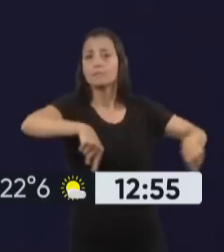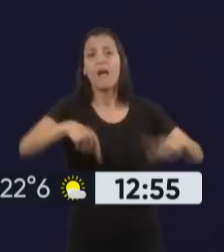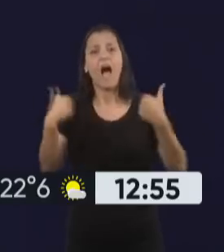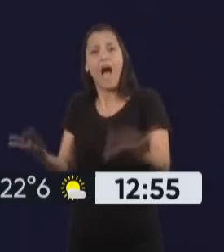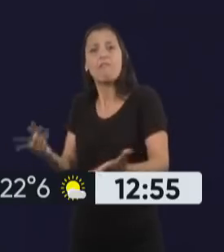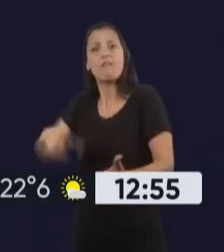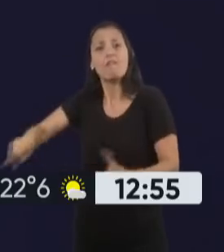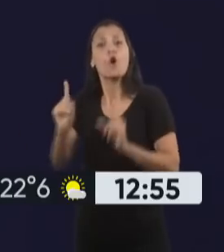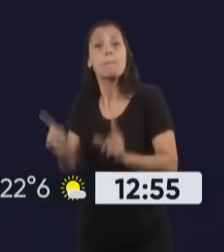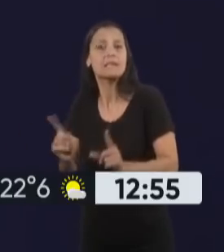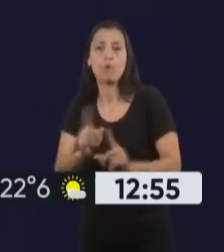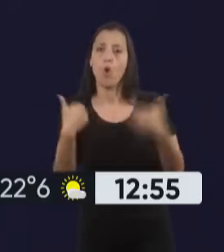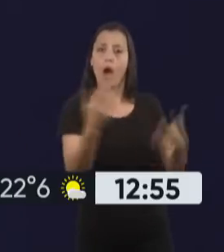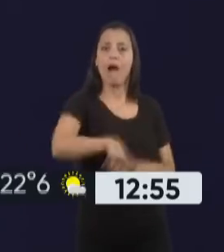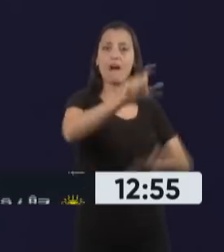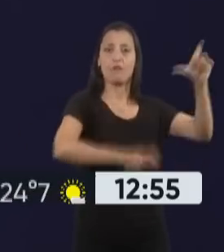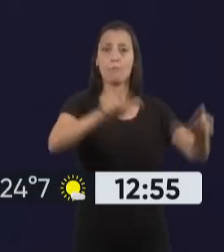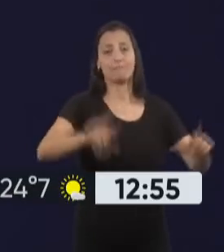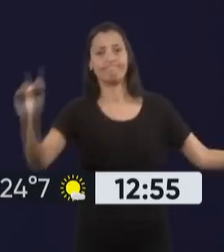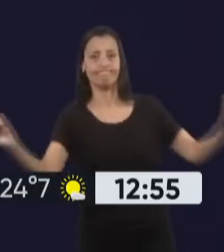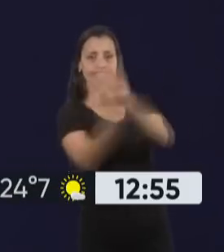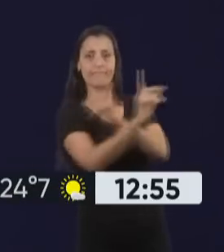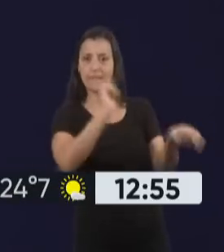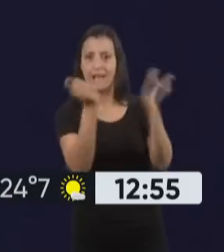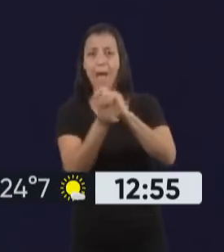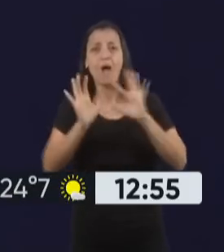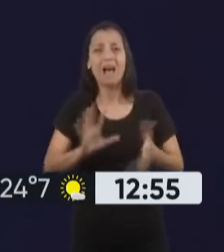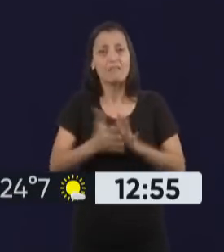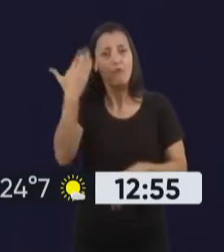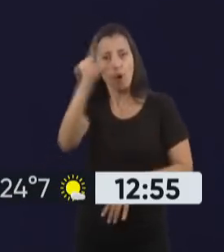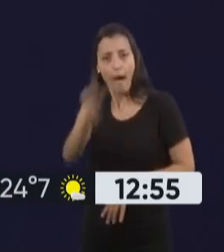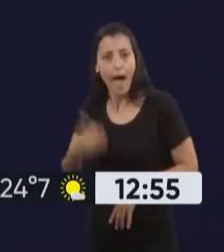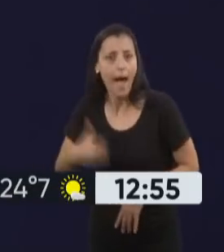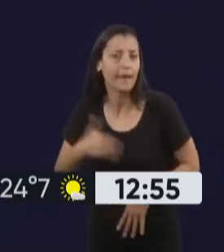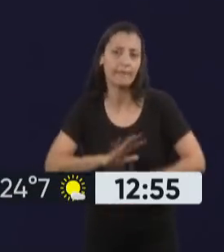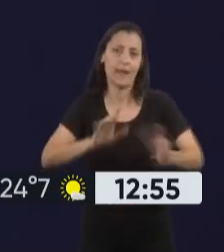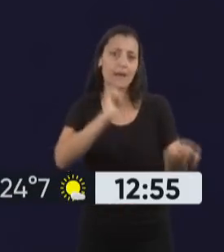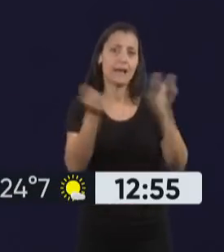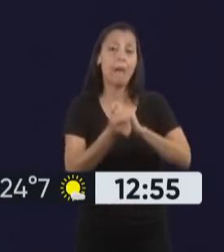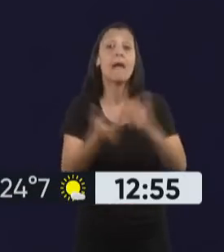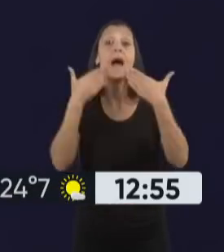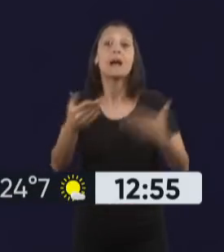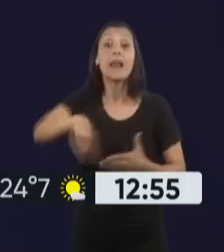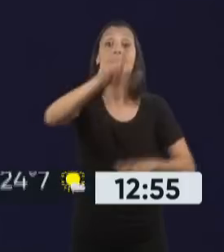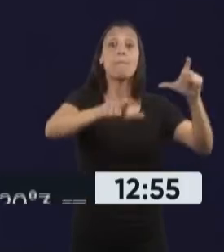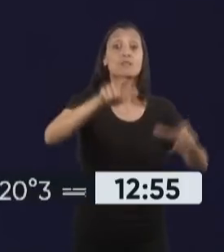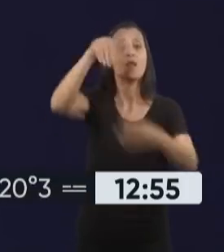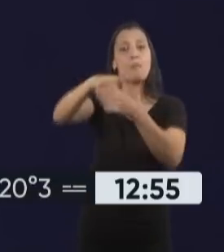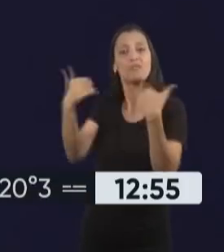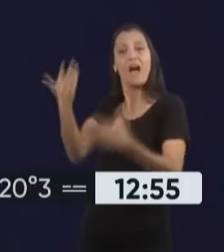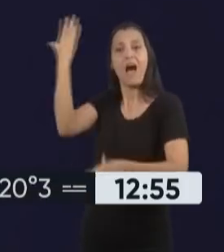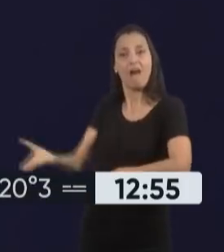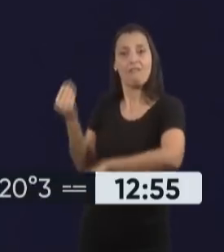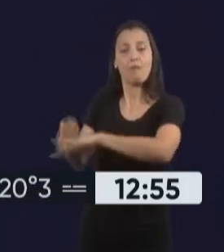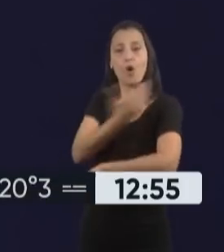propios contribuyentes. Y ese es el país que los argentinos dejaron atrás con su voto, como todos recordarán,